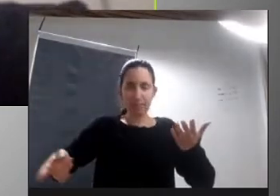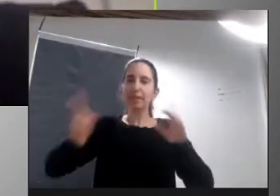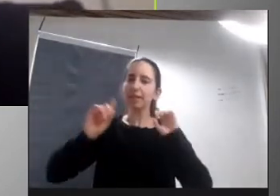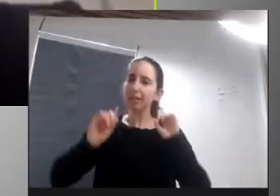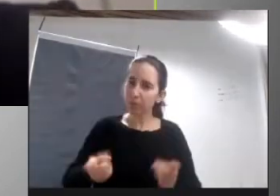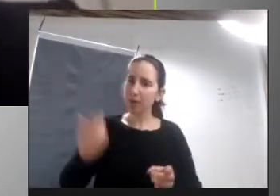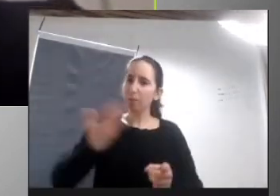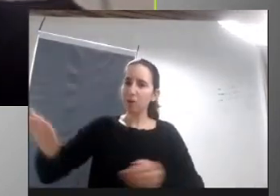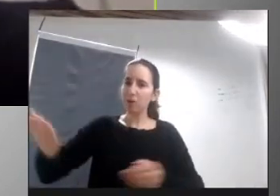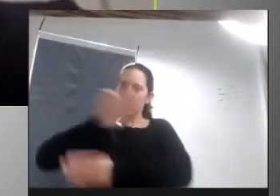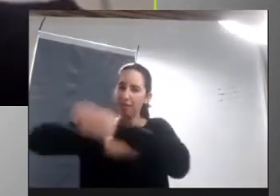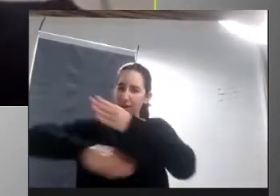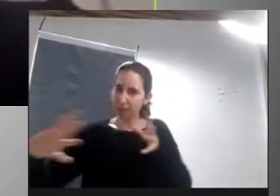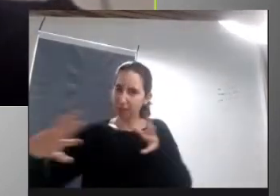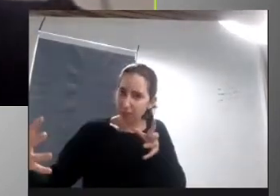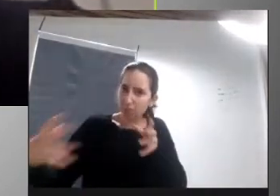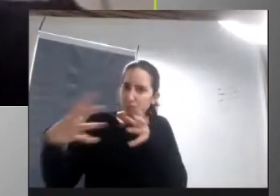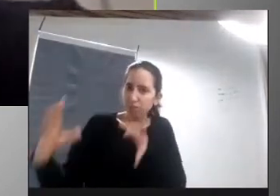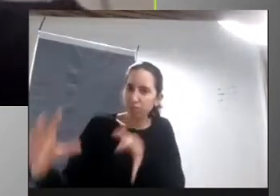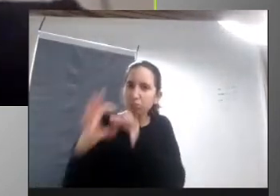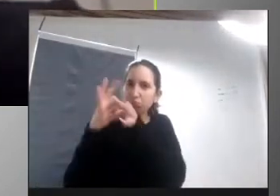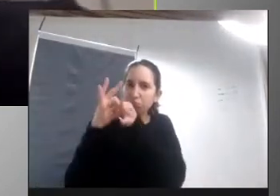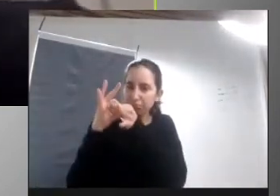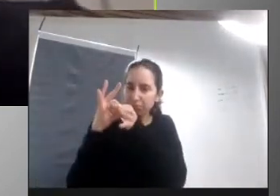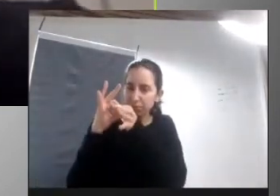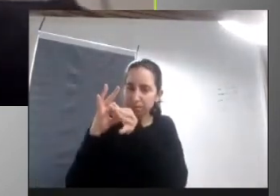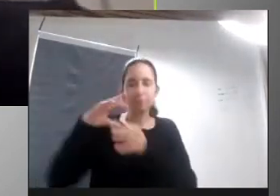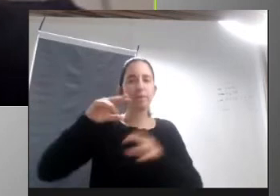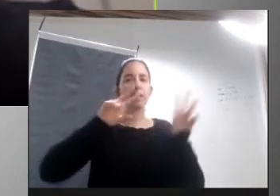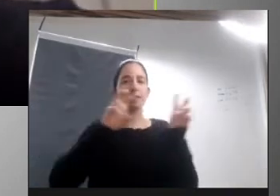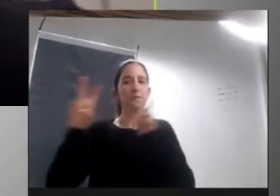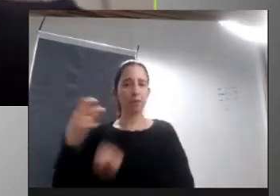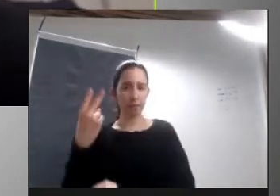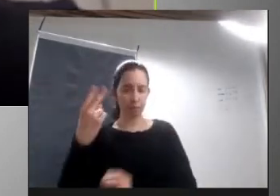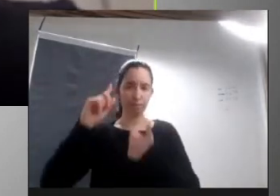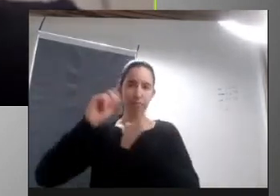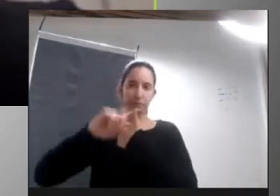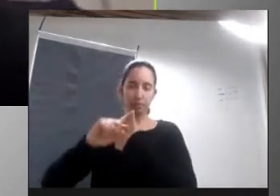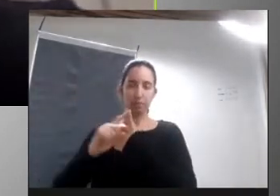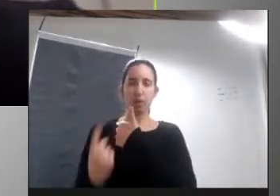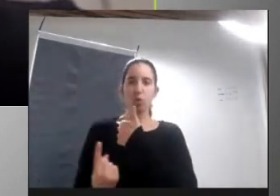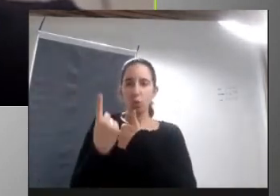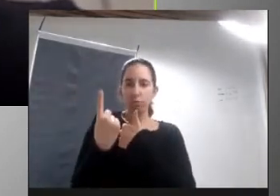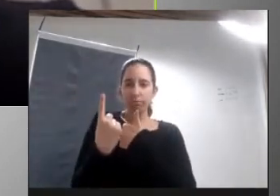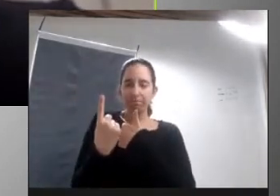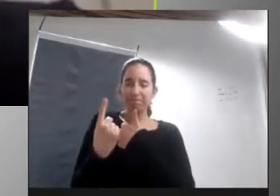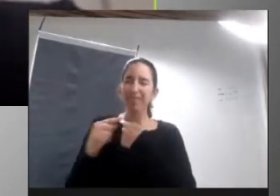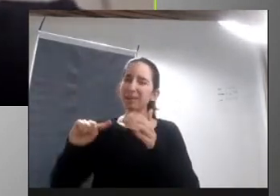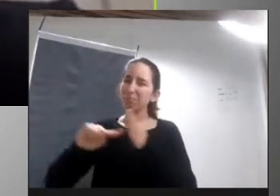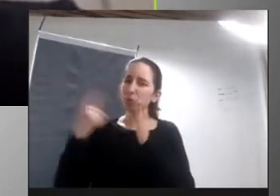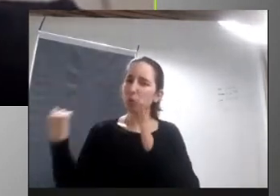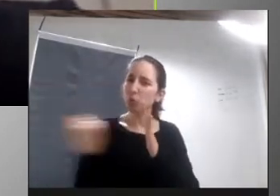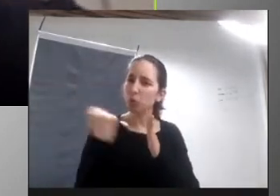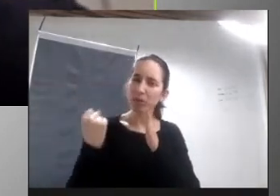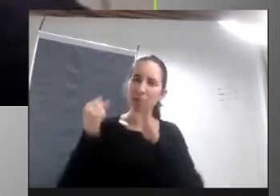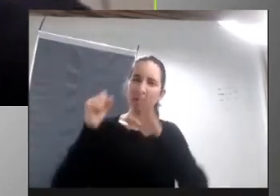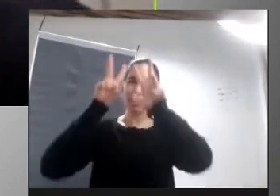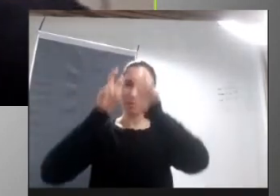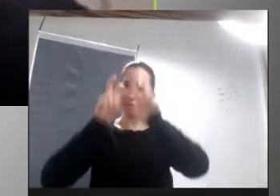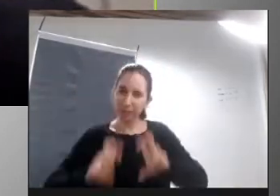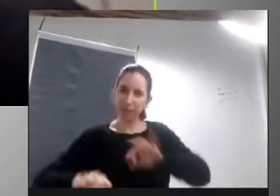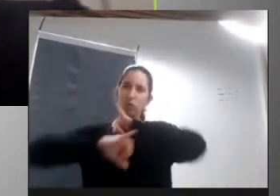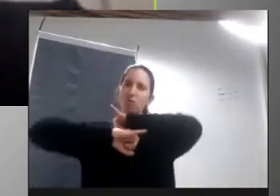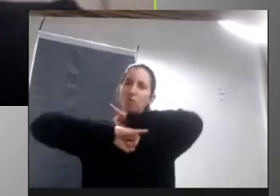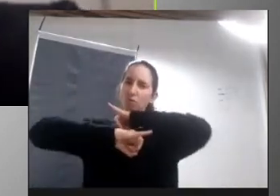con discapacidad, es exigir, por un lado, la investigación y el acceso a la